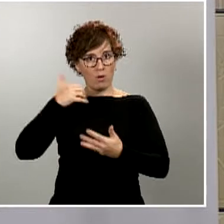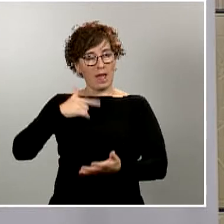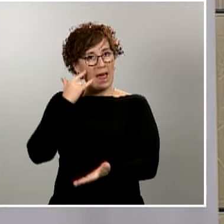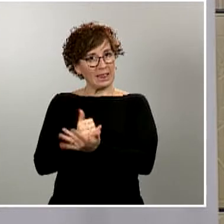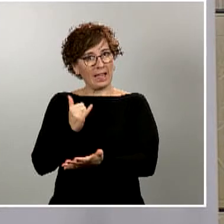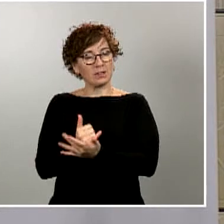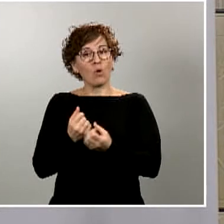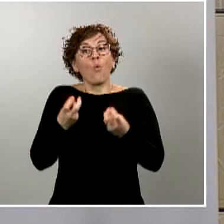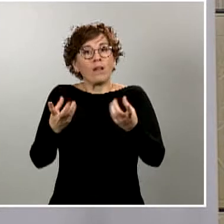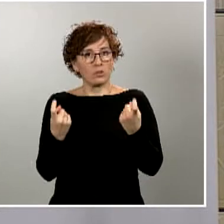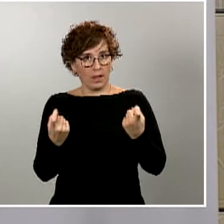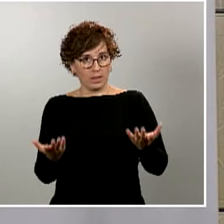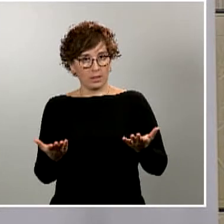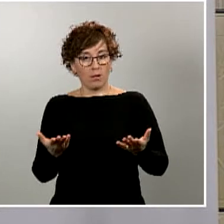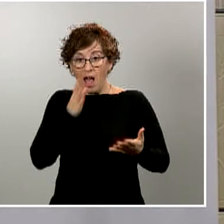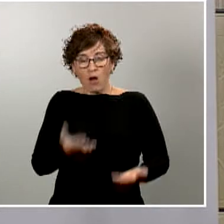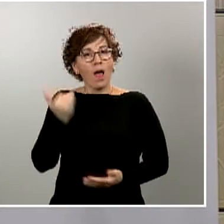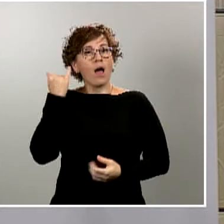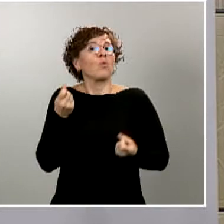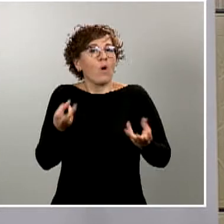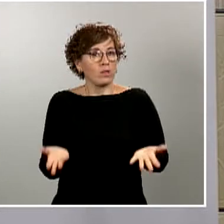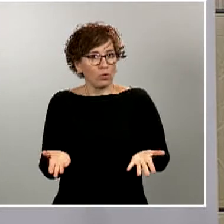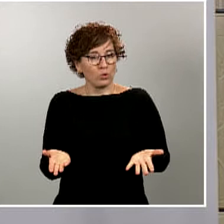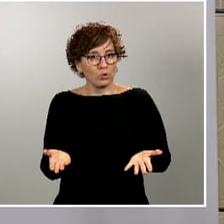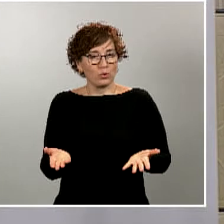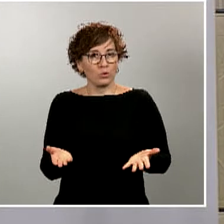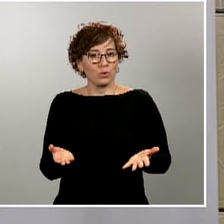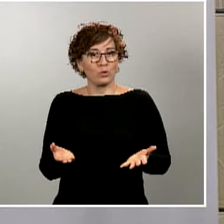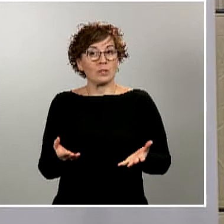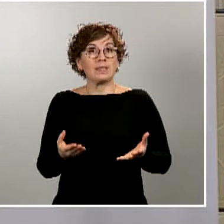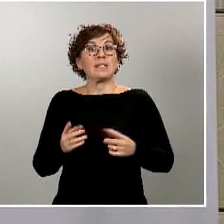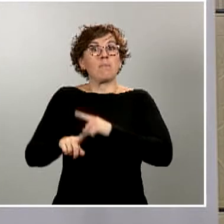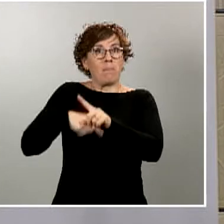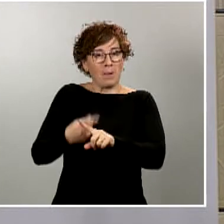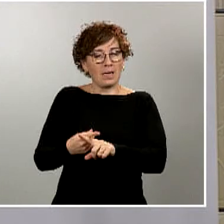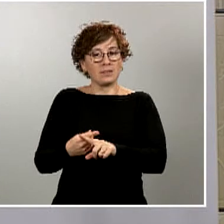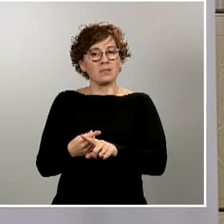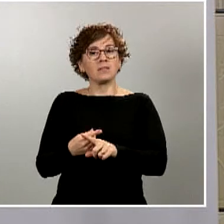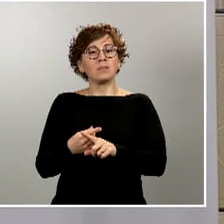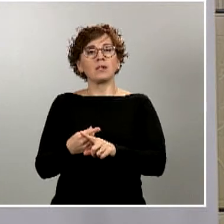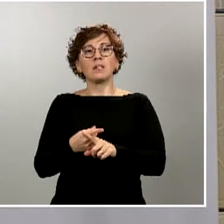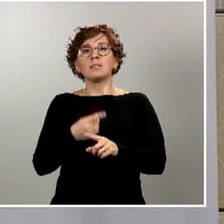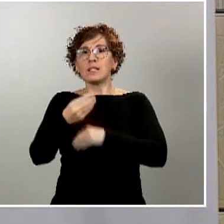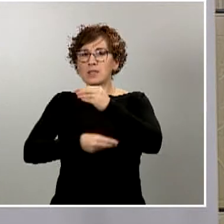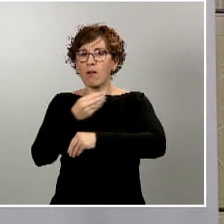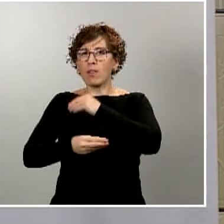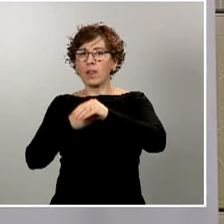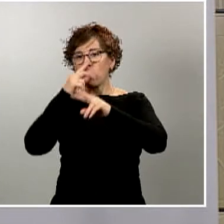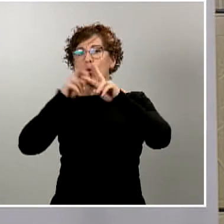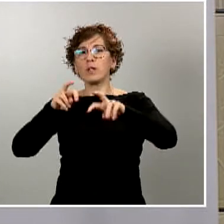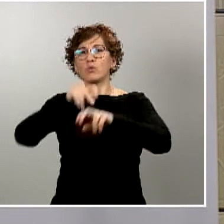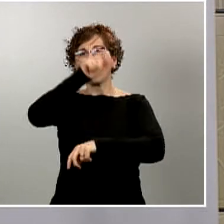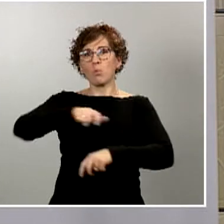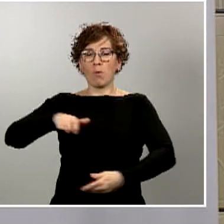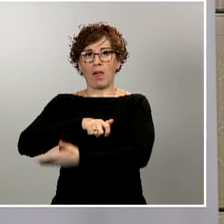¿De cuántos disponemos actualmente? Y añade este diario, ¿se prevé hacer con ellos un estudio poblacional amplio para conocer